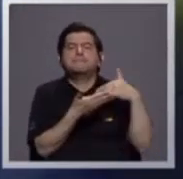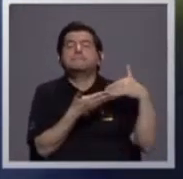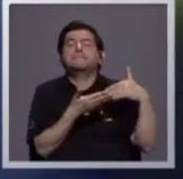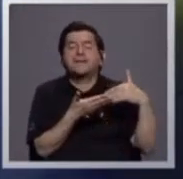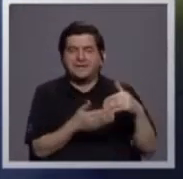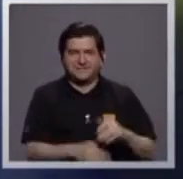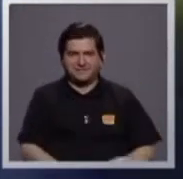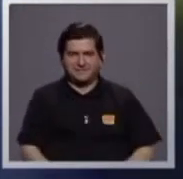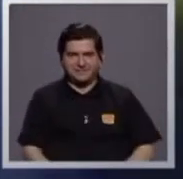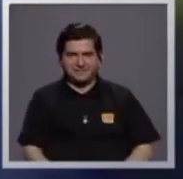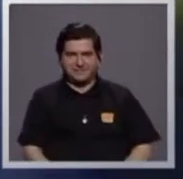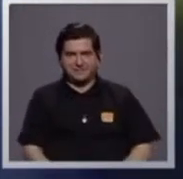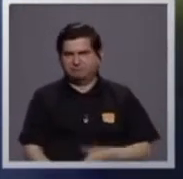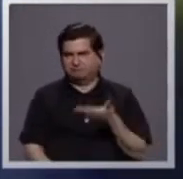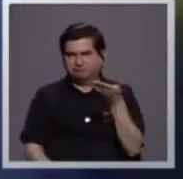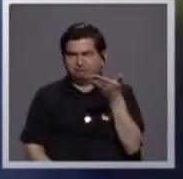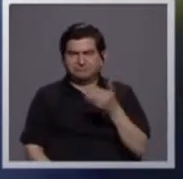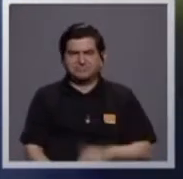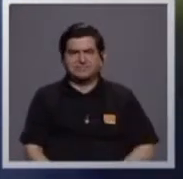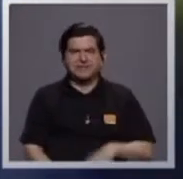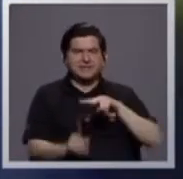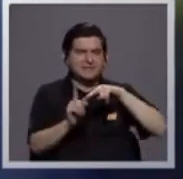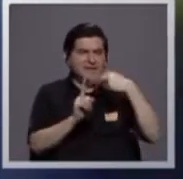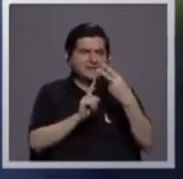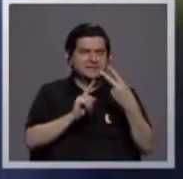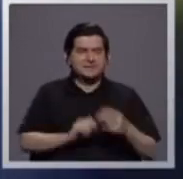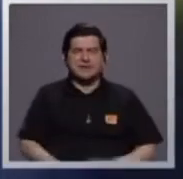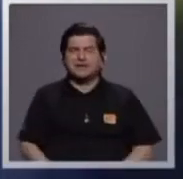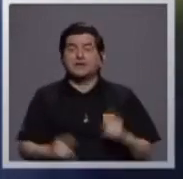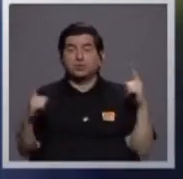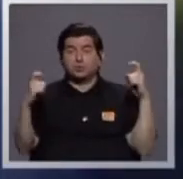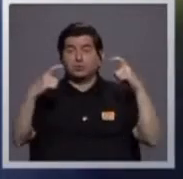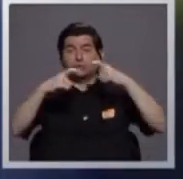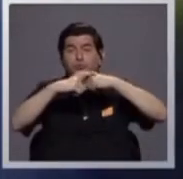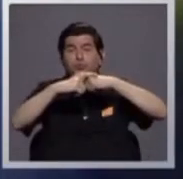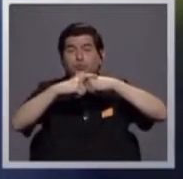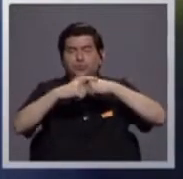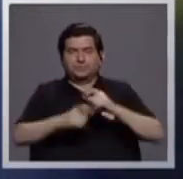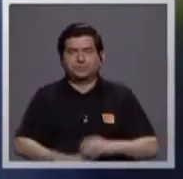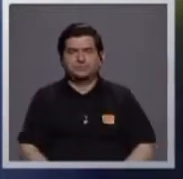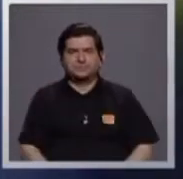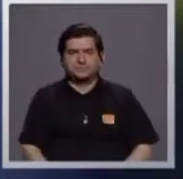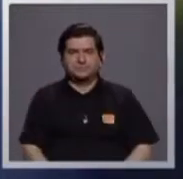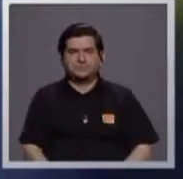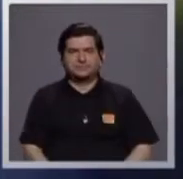de este paradigma complejo en